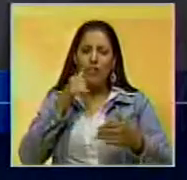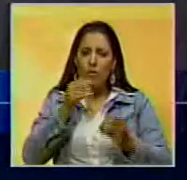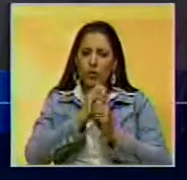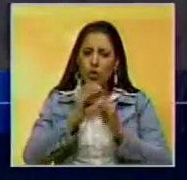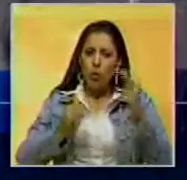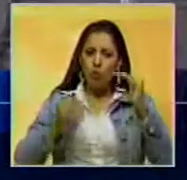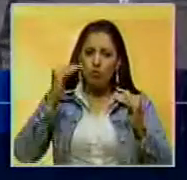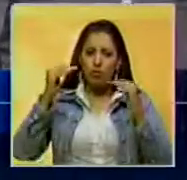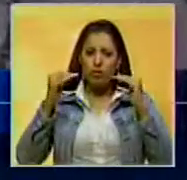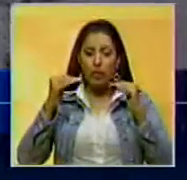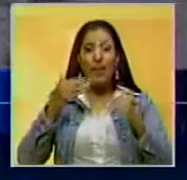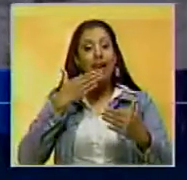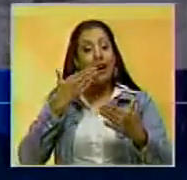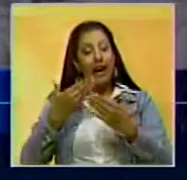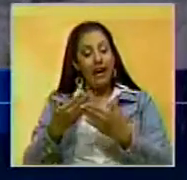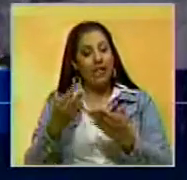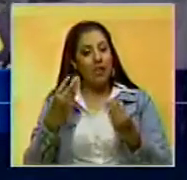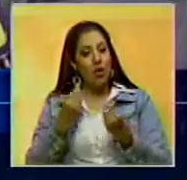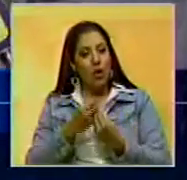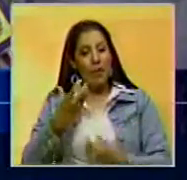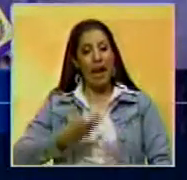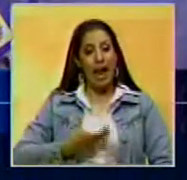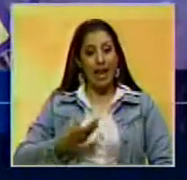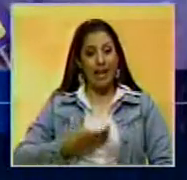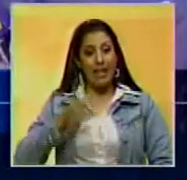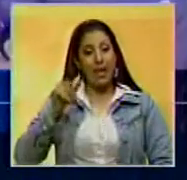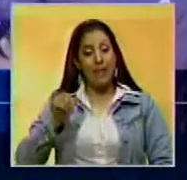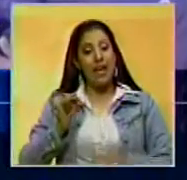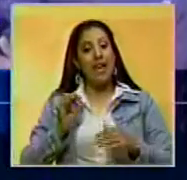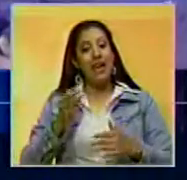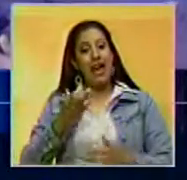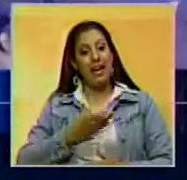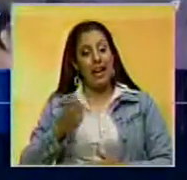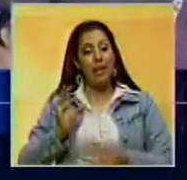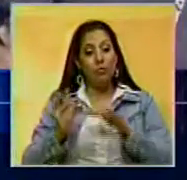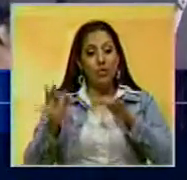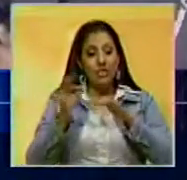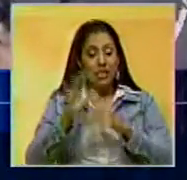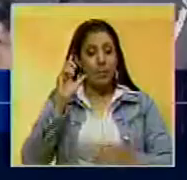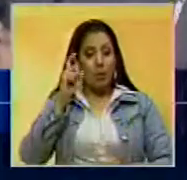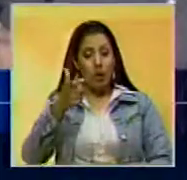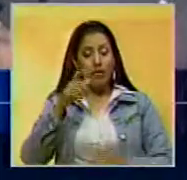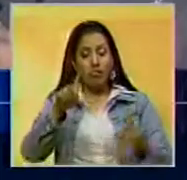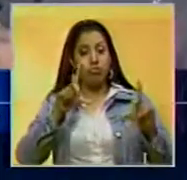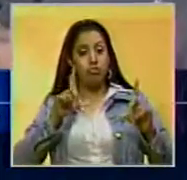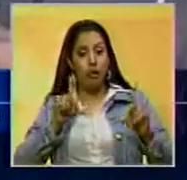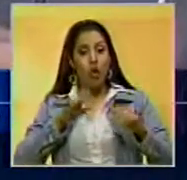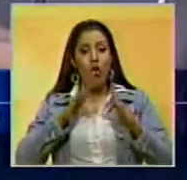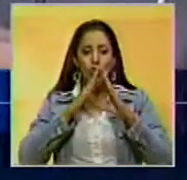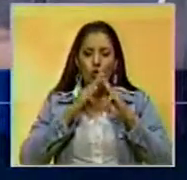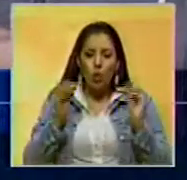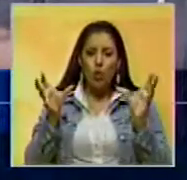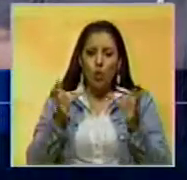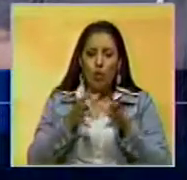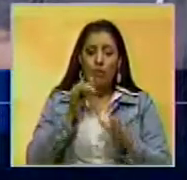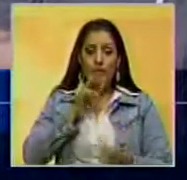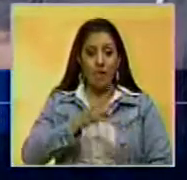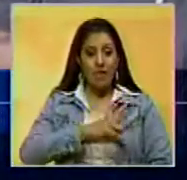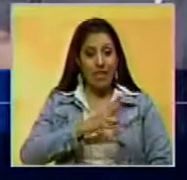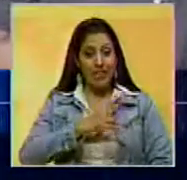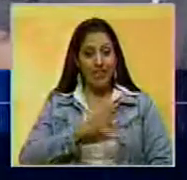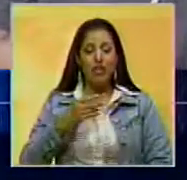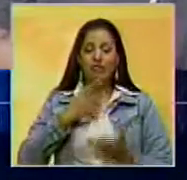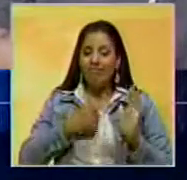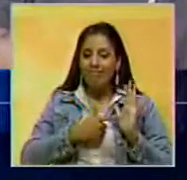información justa y balanceada. Bueno, agradecido con el alcalde y con la alcaldía del municipio de José Ángel Lamas por este reconocimiento en nombre de todo el equipo de Noticiero Venevisión.